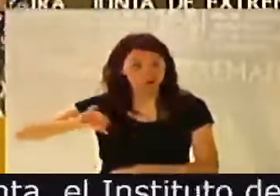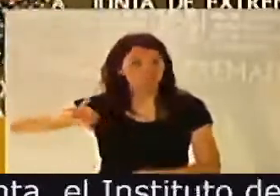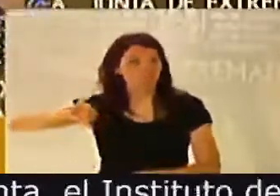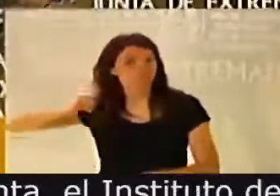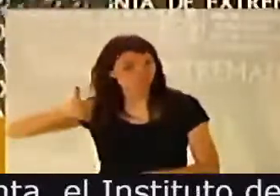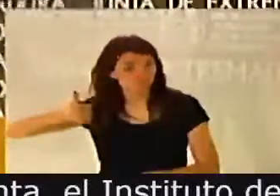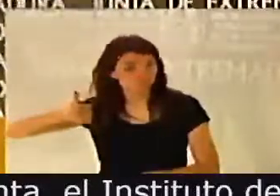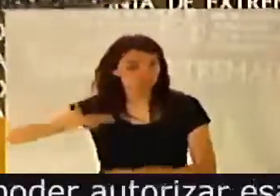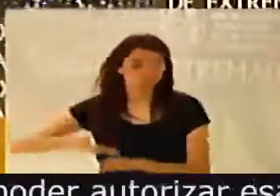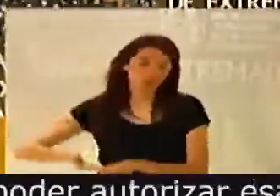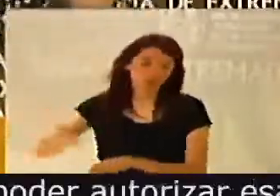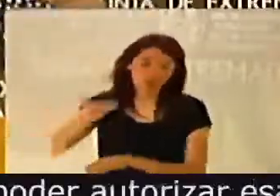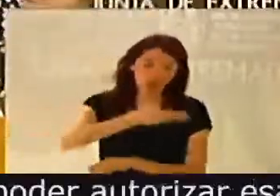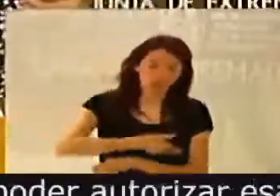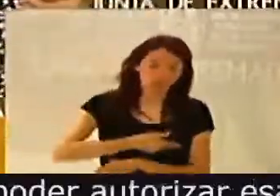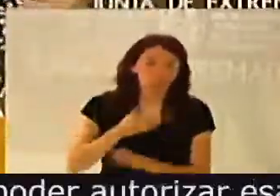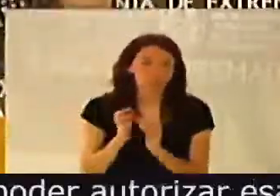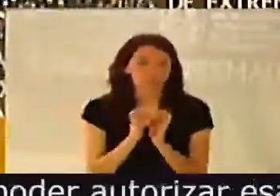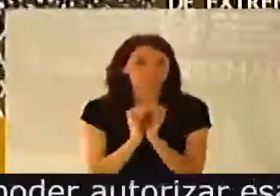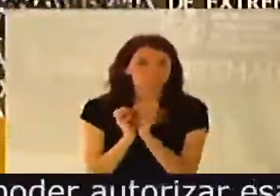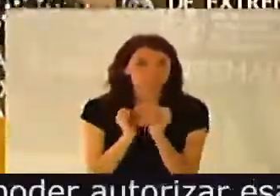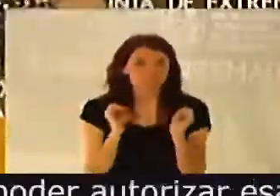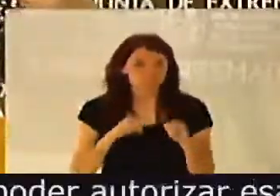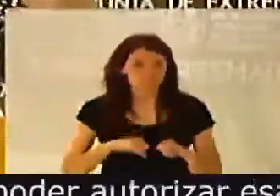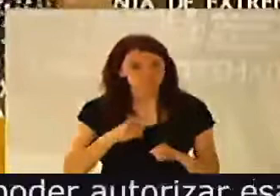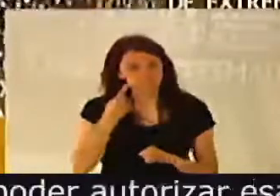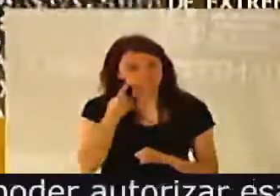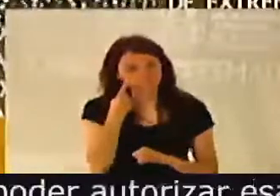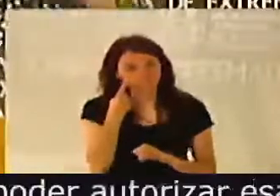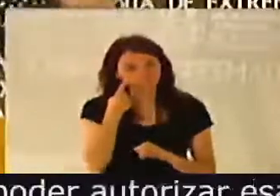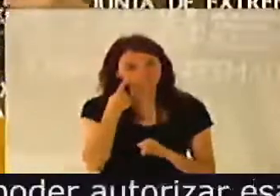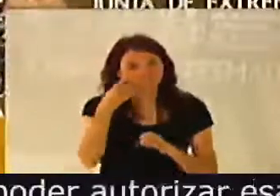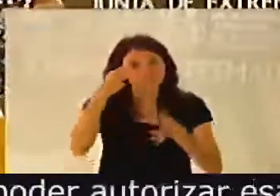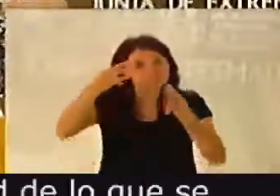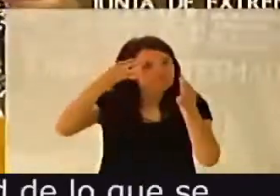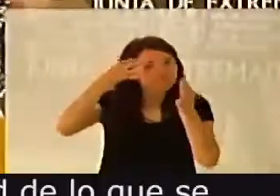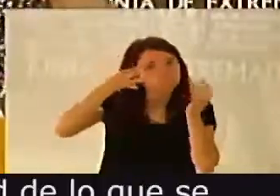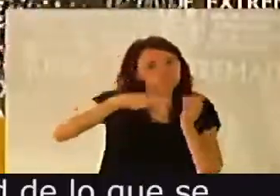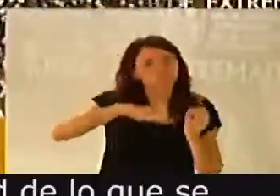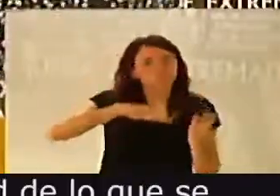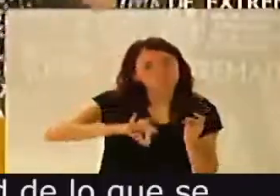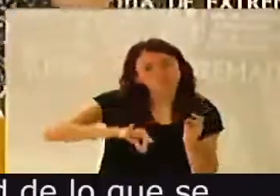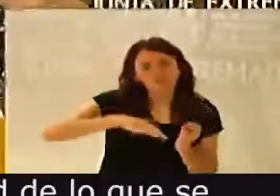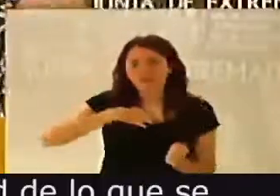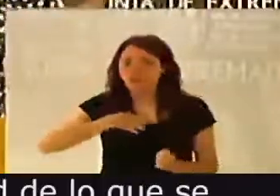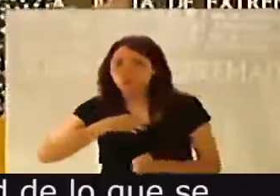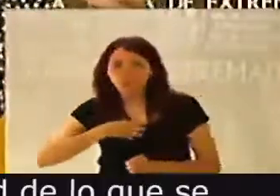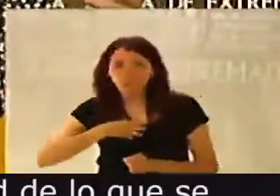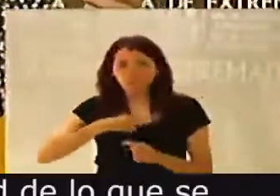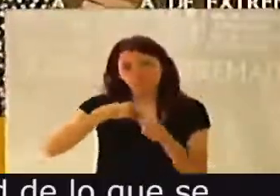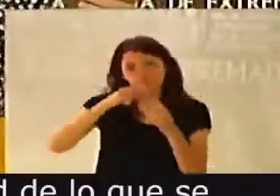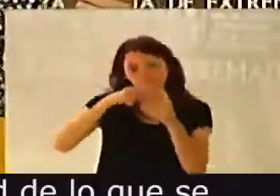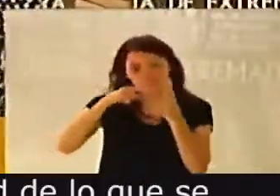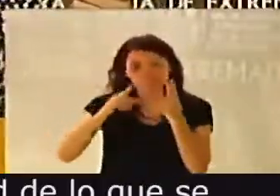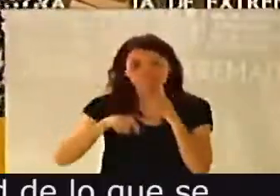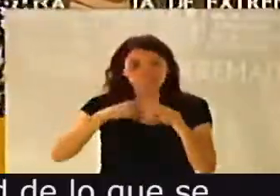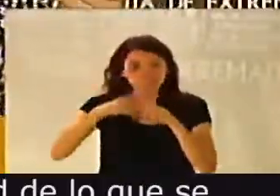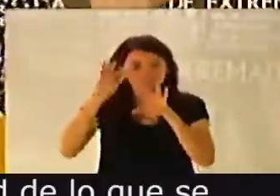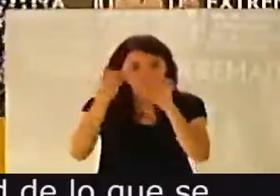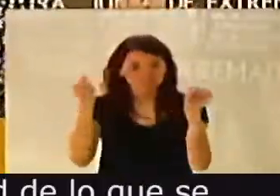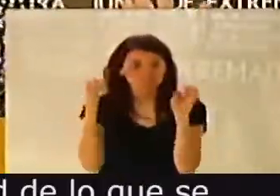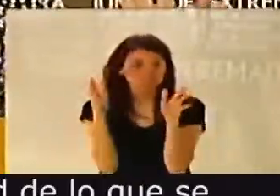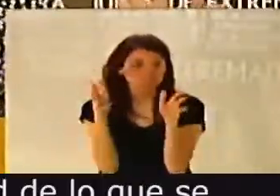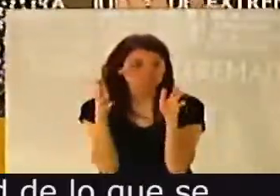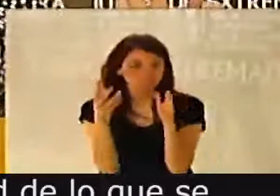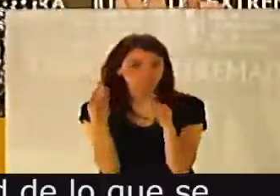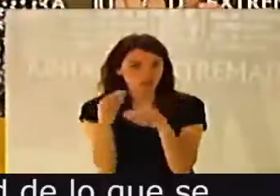tenemos que bajar a esa especificidad de lo que se puede, de lo que no se puede hacer, y de los protocolos de recomendación. Pero, como